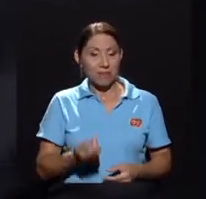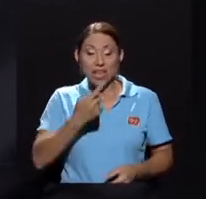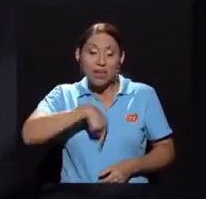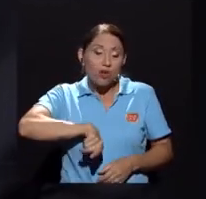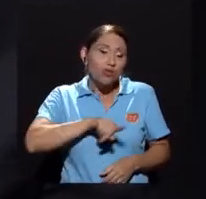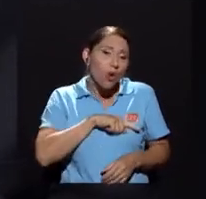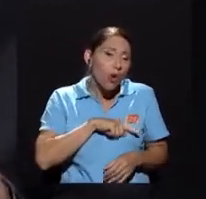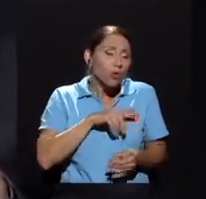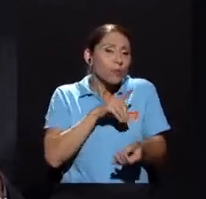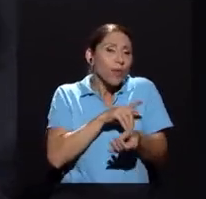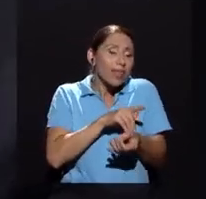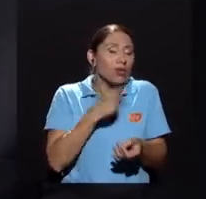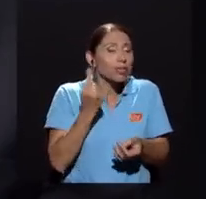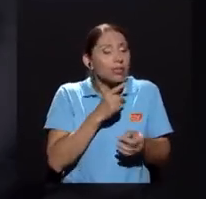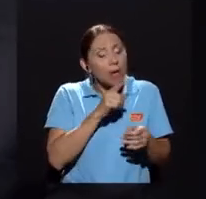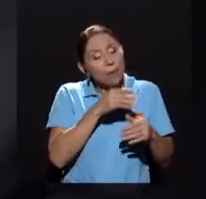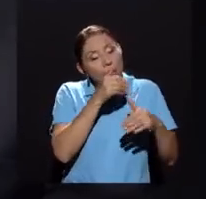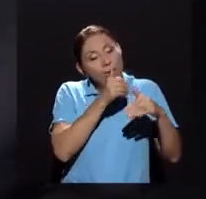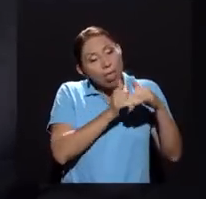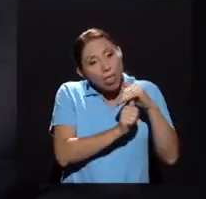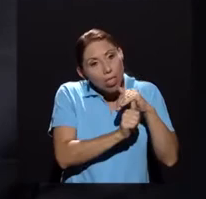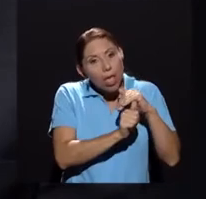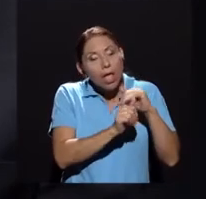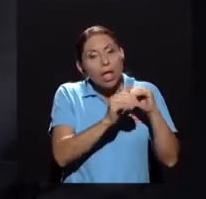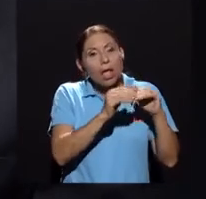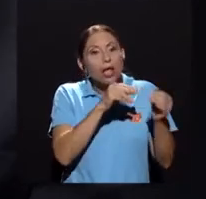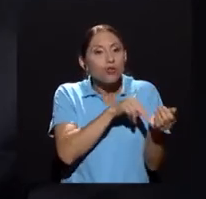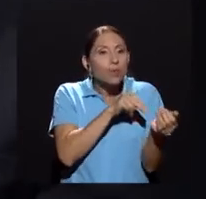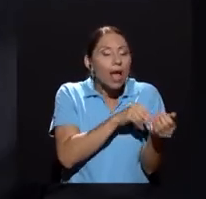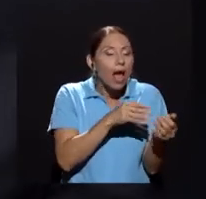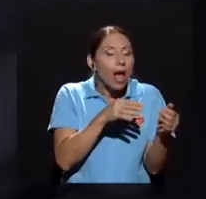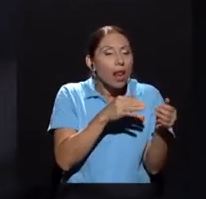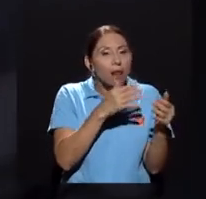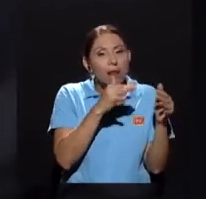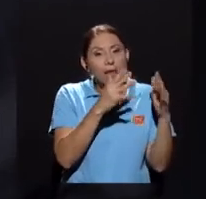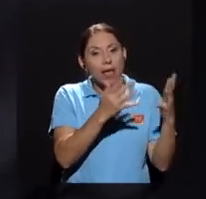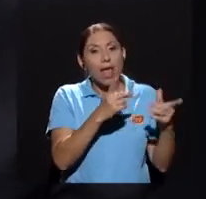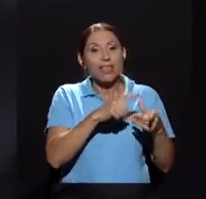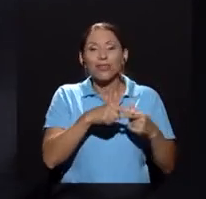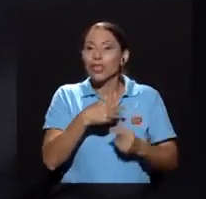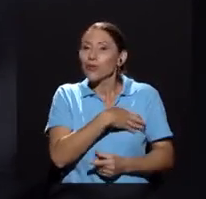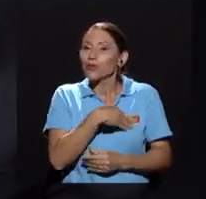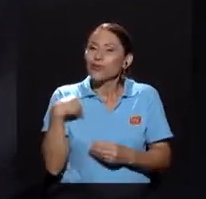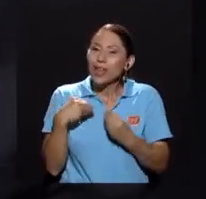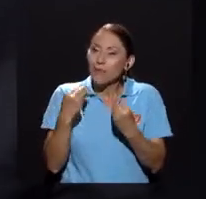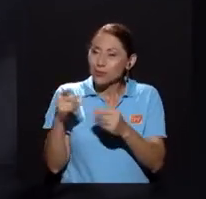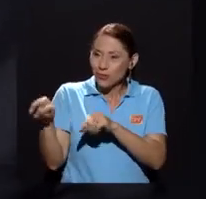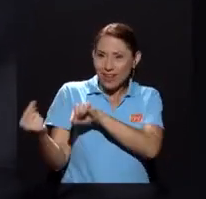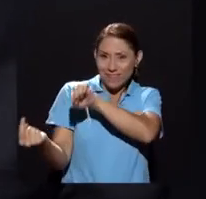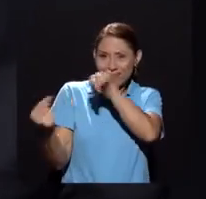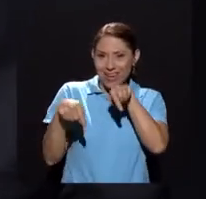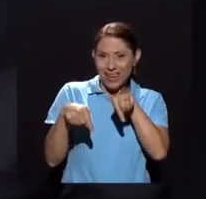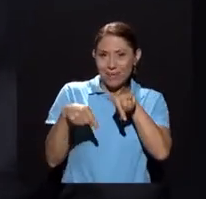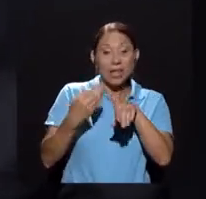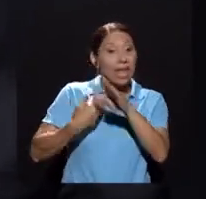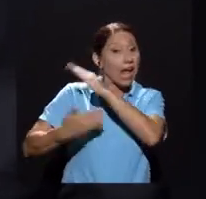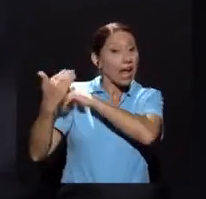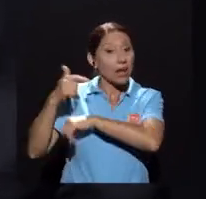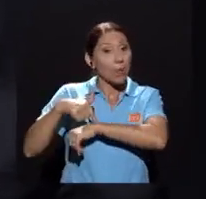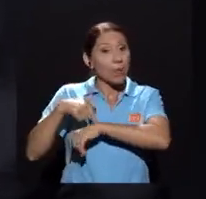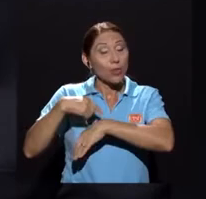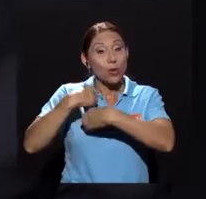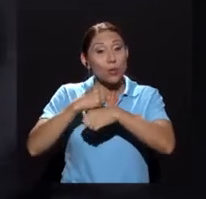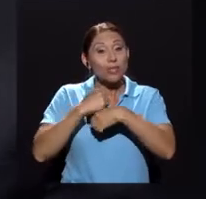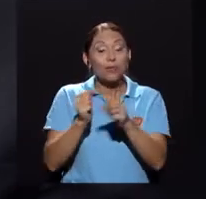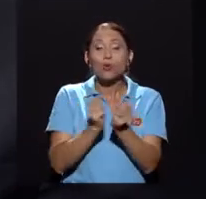encerrados en el hospital pues nos gustaría mucho tenerlo en el hospital lo hicimos en aquel momento con todos los expresidentes que